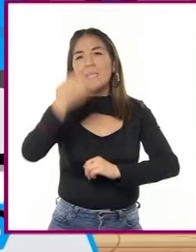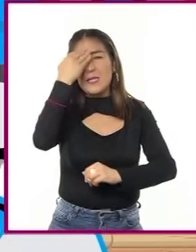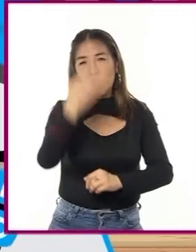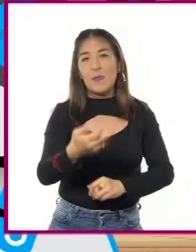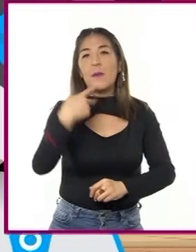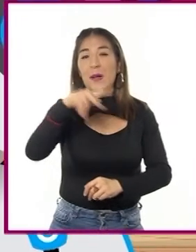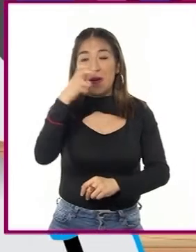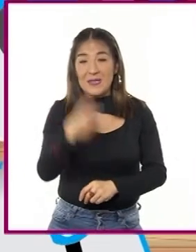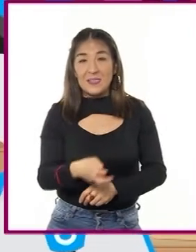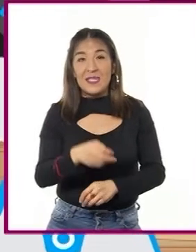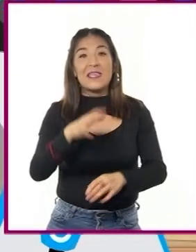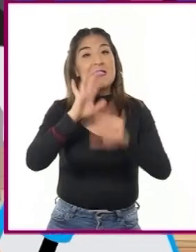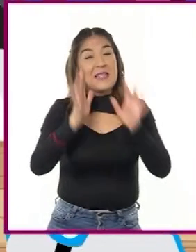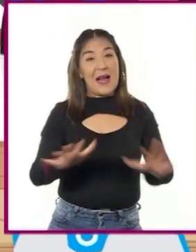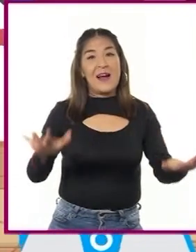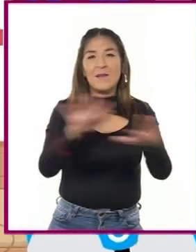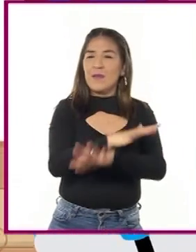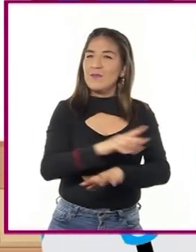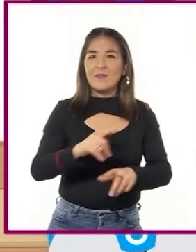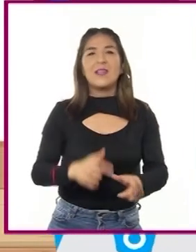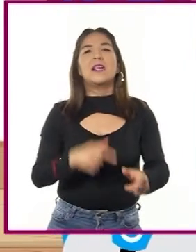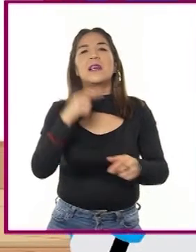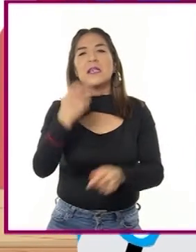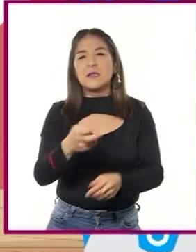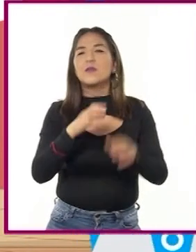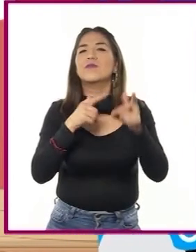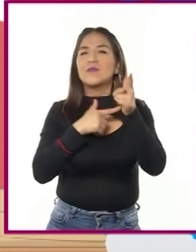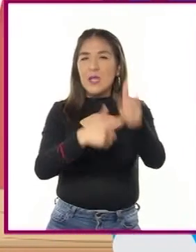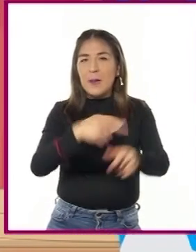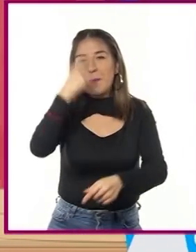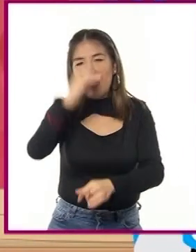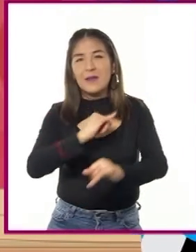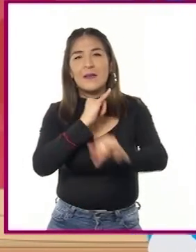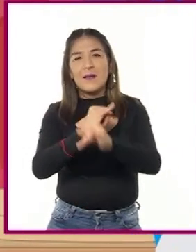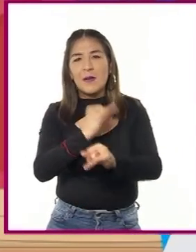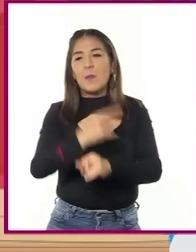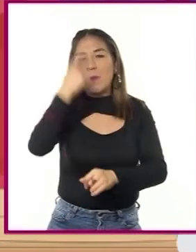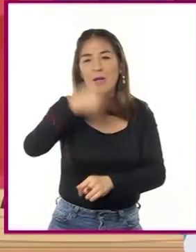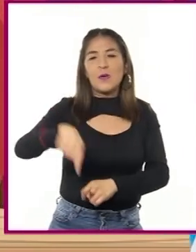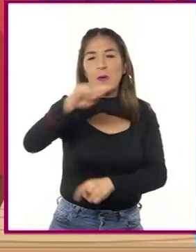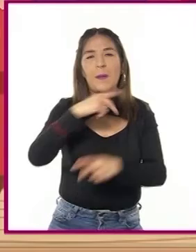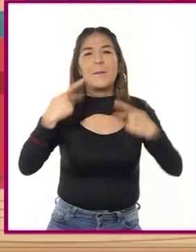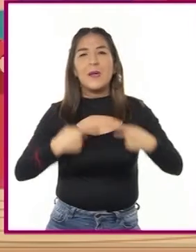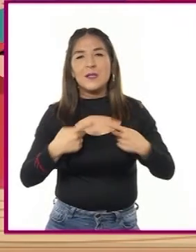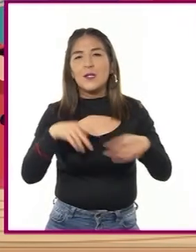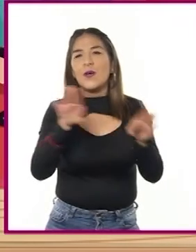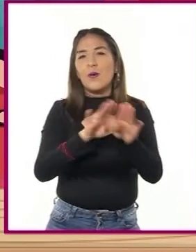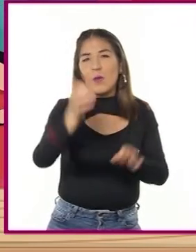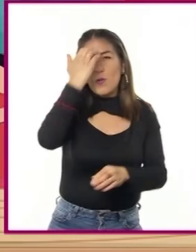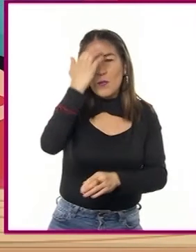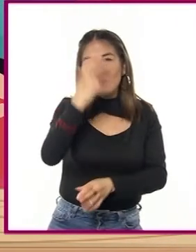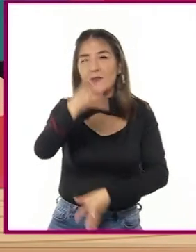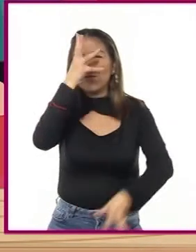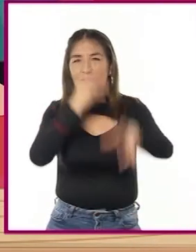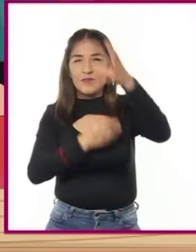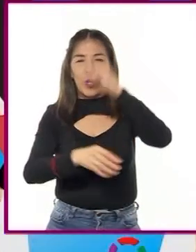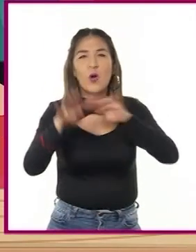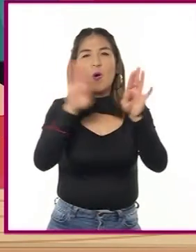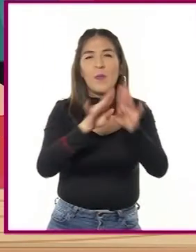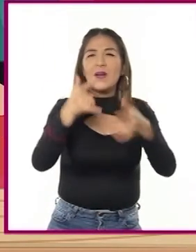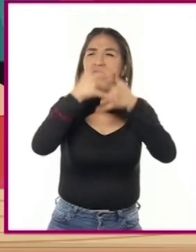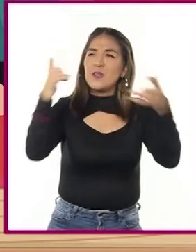fin no ha cambiado. Es un espacio físico o virtual para conservar y transmitir la información, la sabiduría y la historia de la